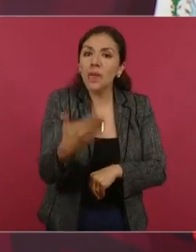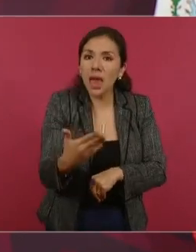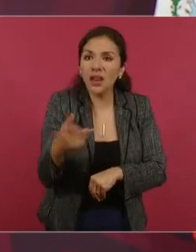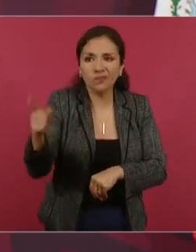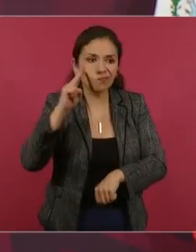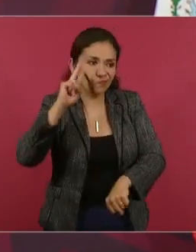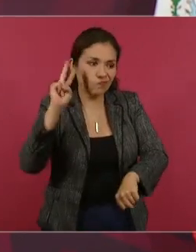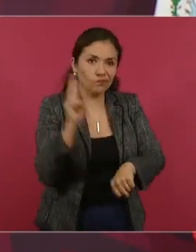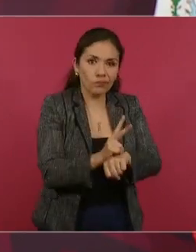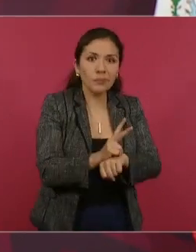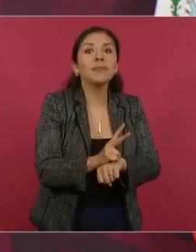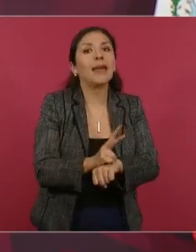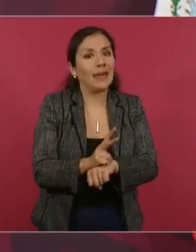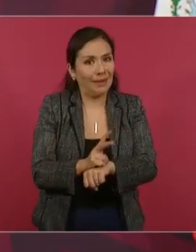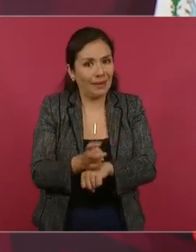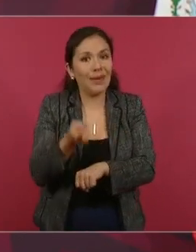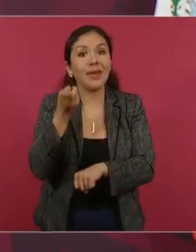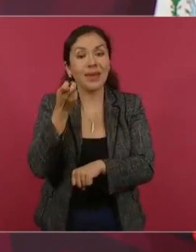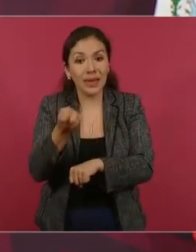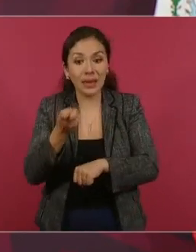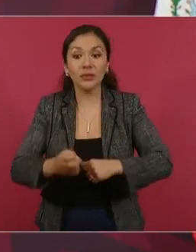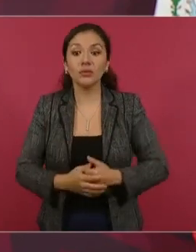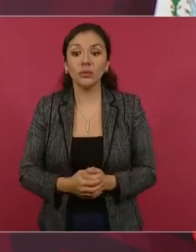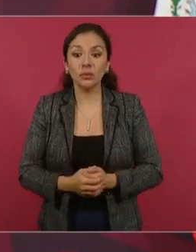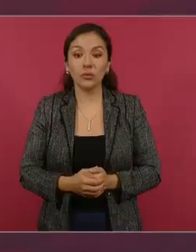Porque ahora